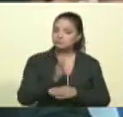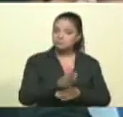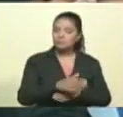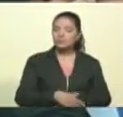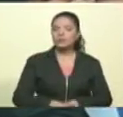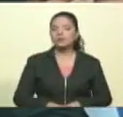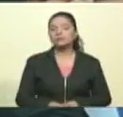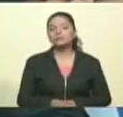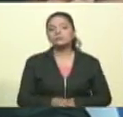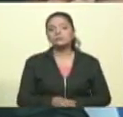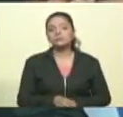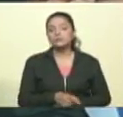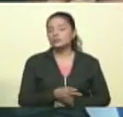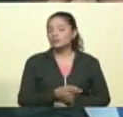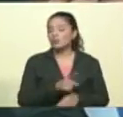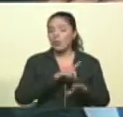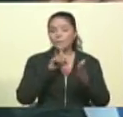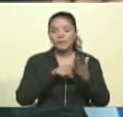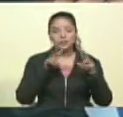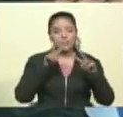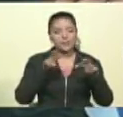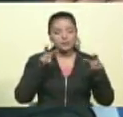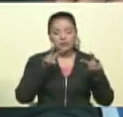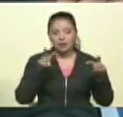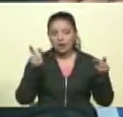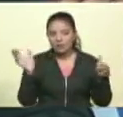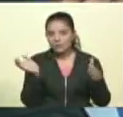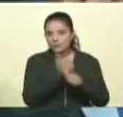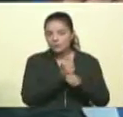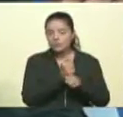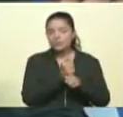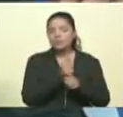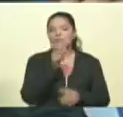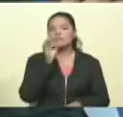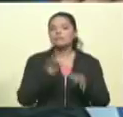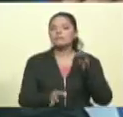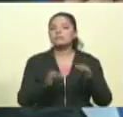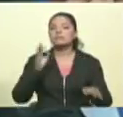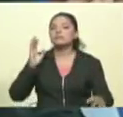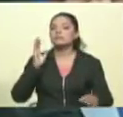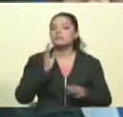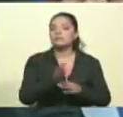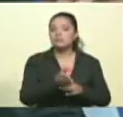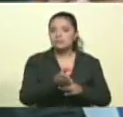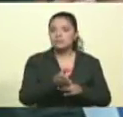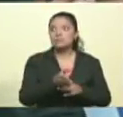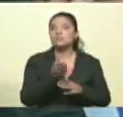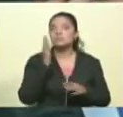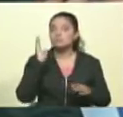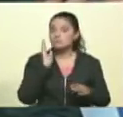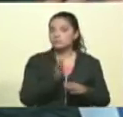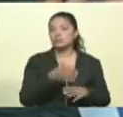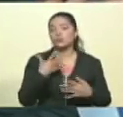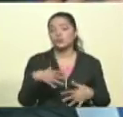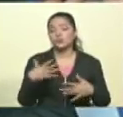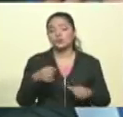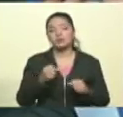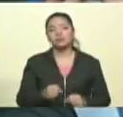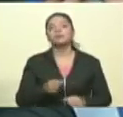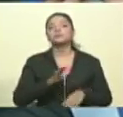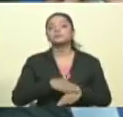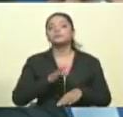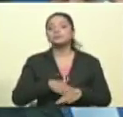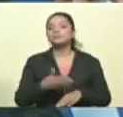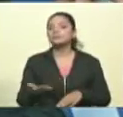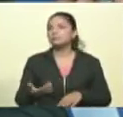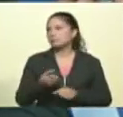totalmente investigados, serán judicializados y habrá sanciones de carácter ejemplar, porque